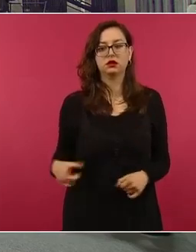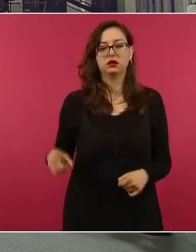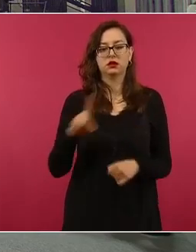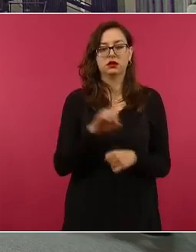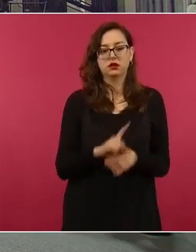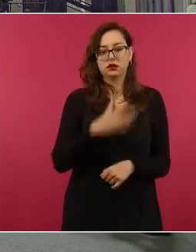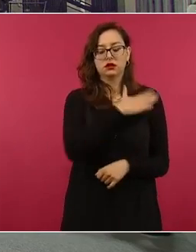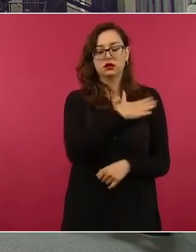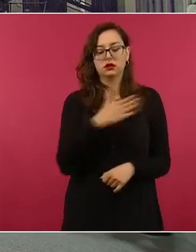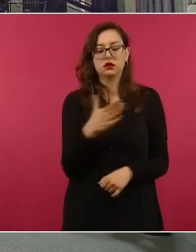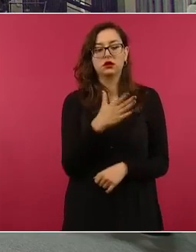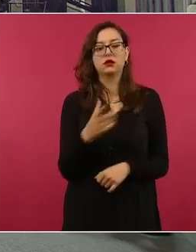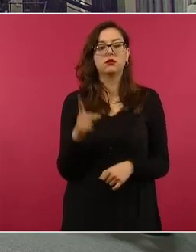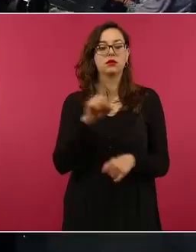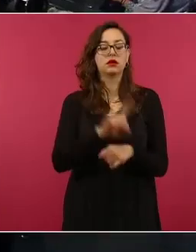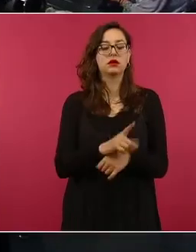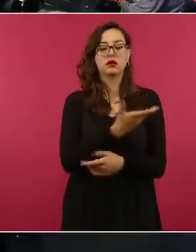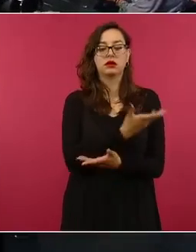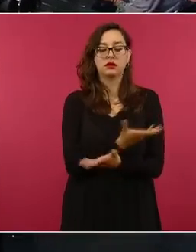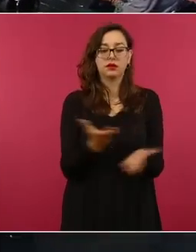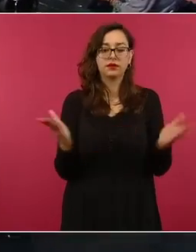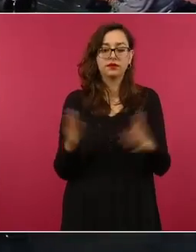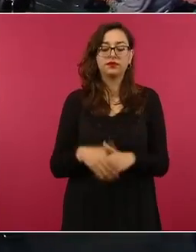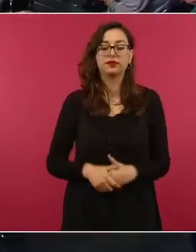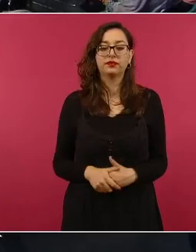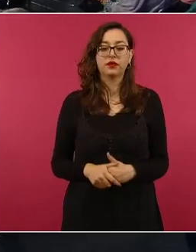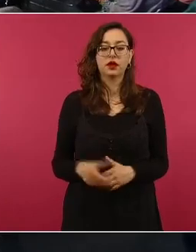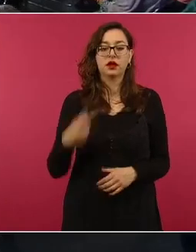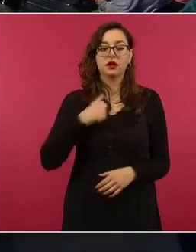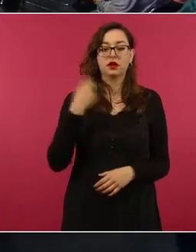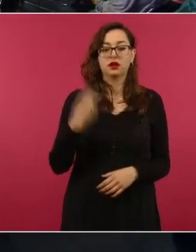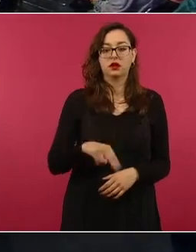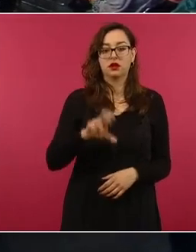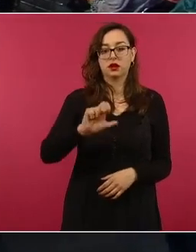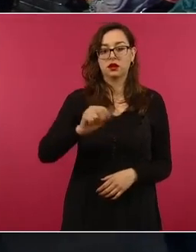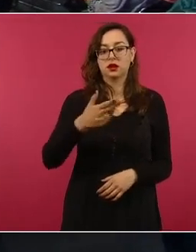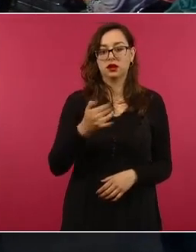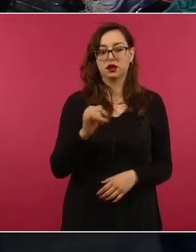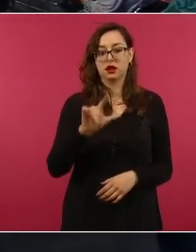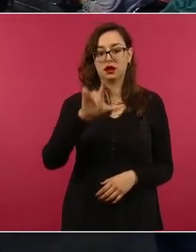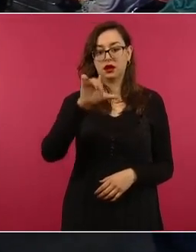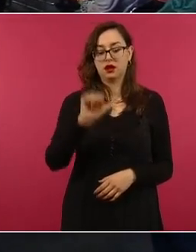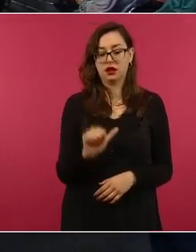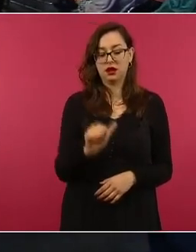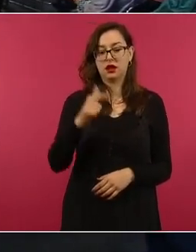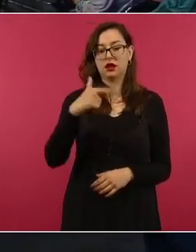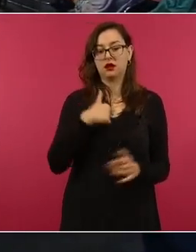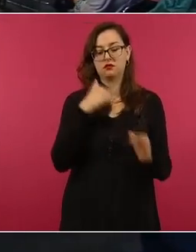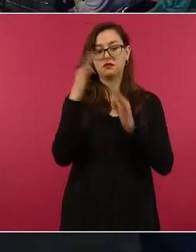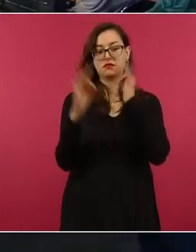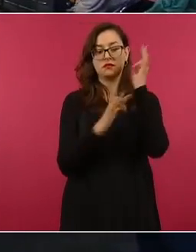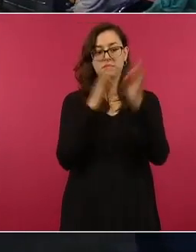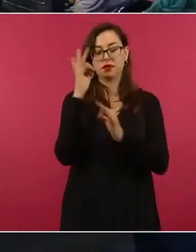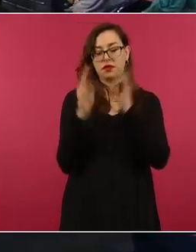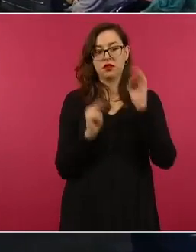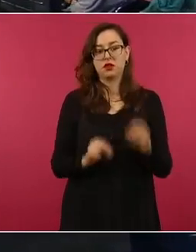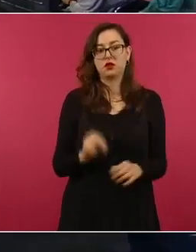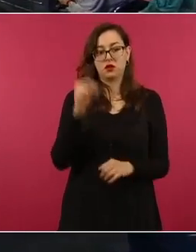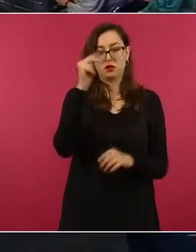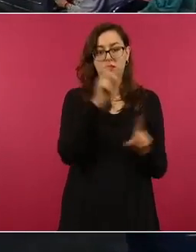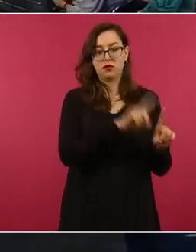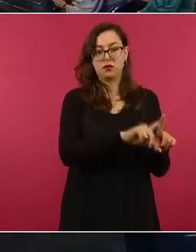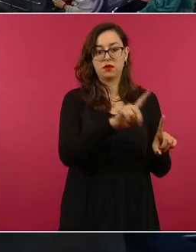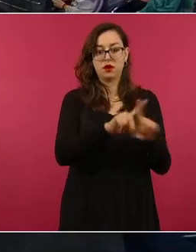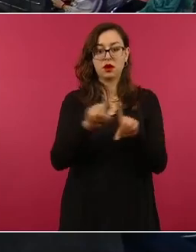días a todos. Shaila Rosagel, corresponsal de Grupo Gili, El Imparcial de Sonora, La Crónica de Mexicali y Frontera de Tijuana.